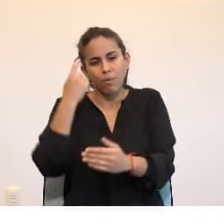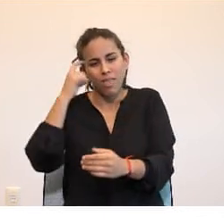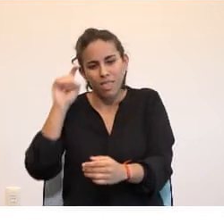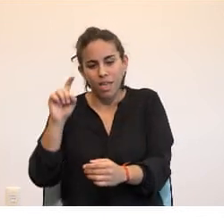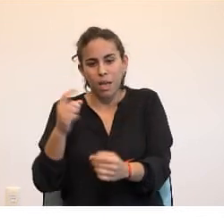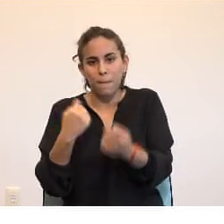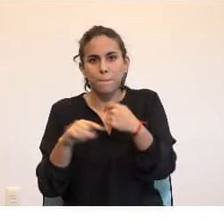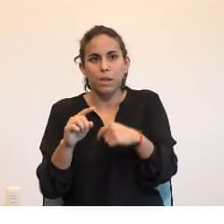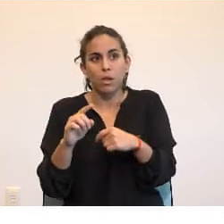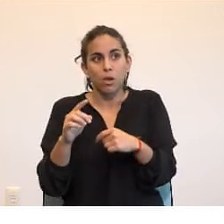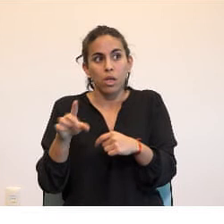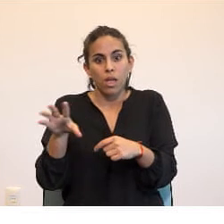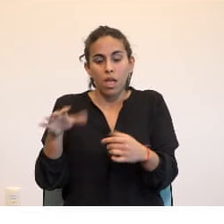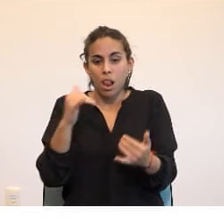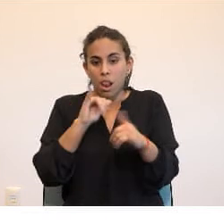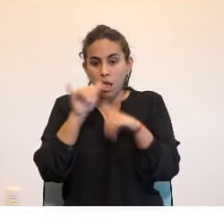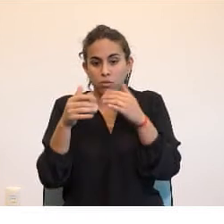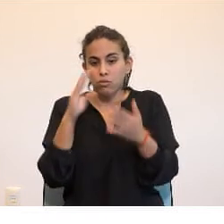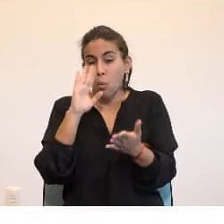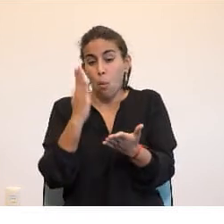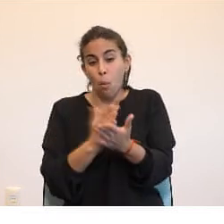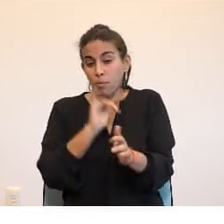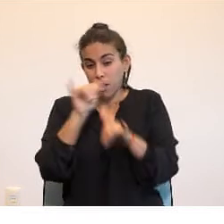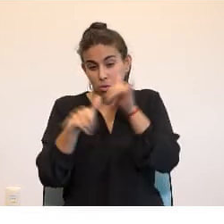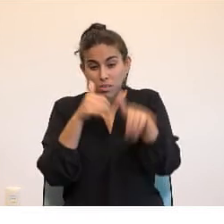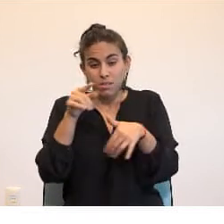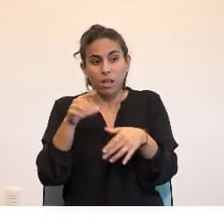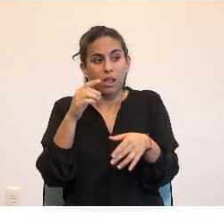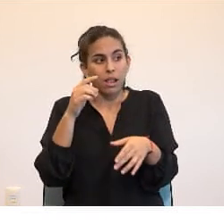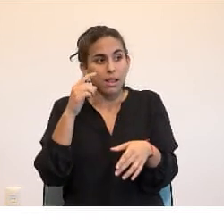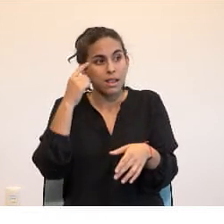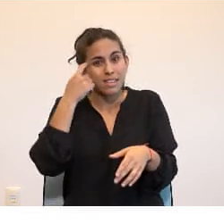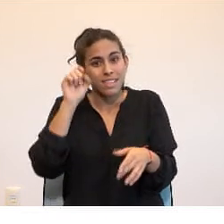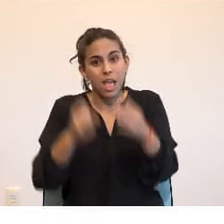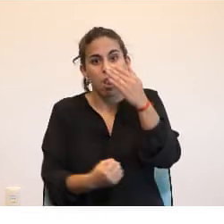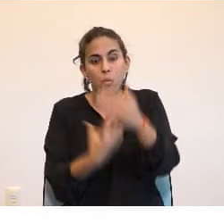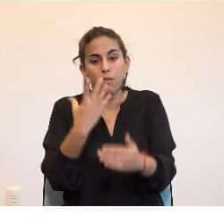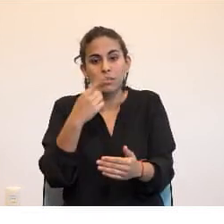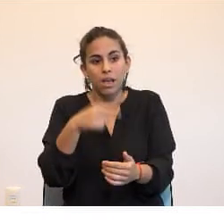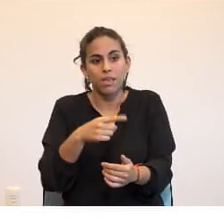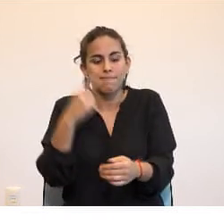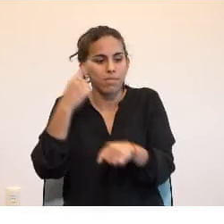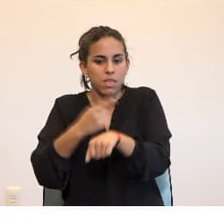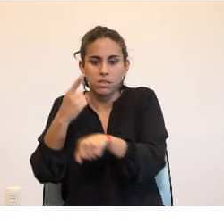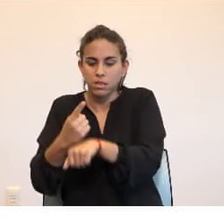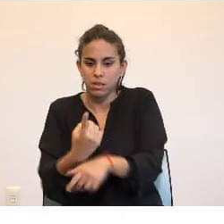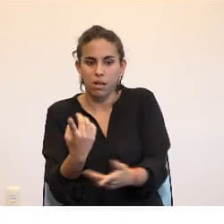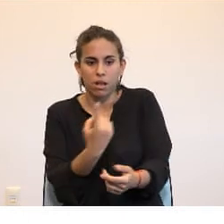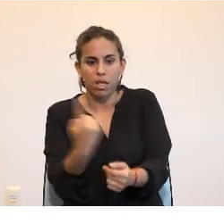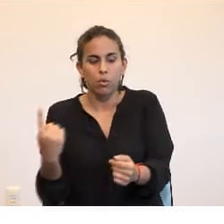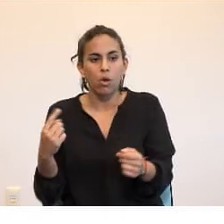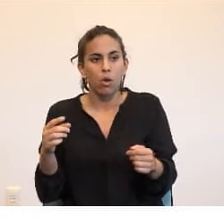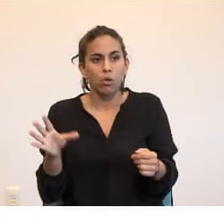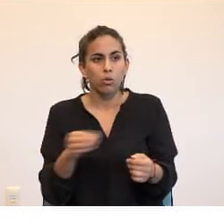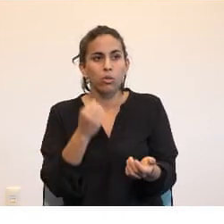últimas noticias de los últimos estudios es que en el futuro inminente la creatividad va a ser decisiva. Todos los trabajos que no